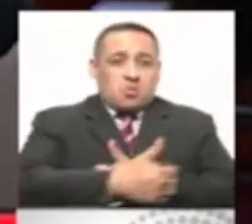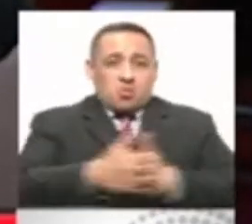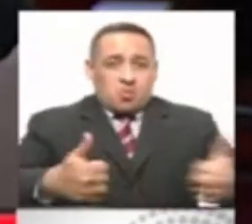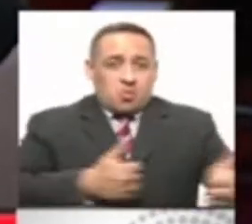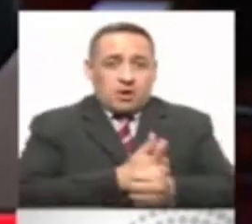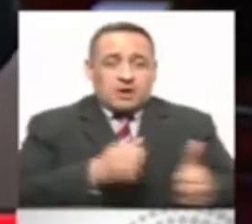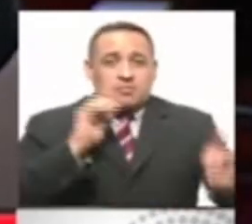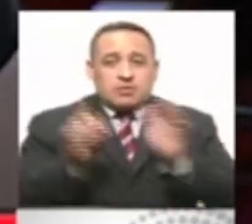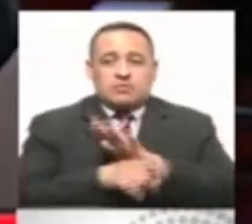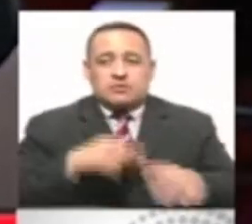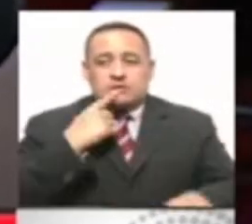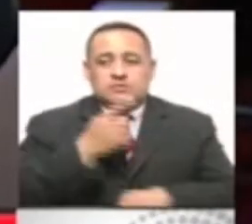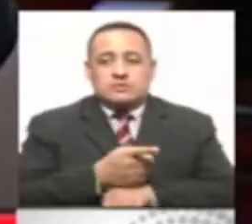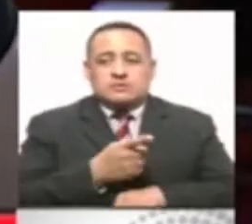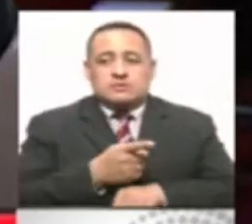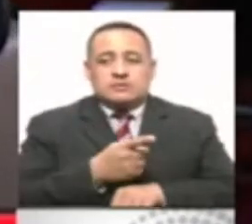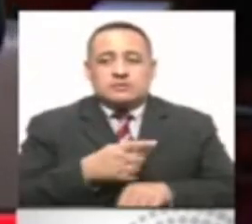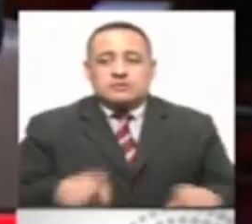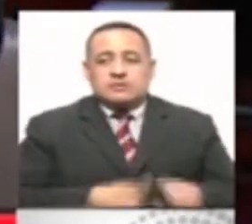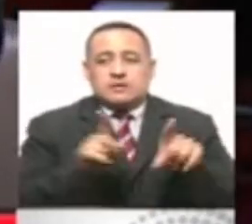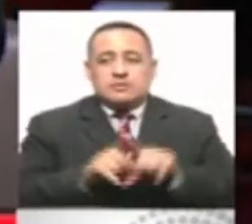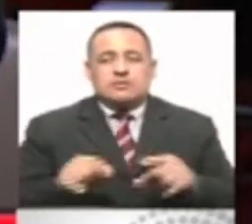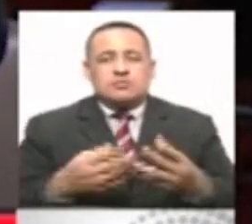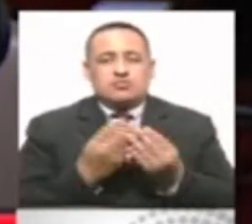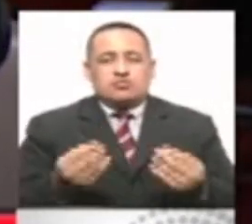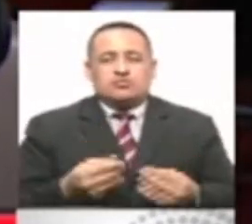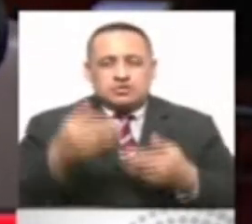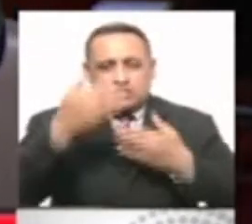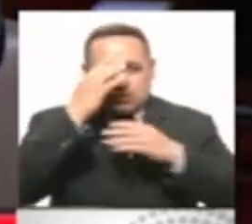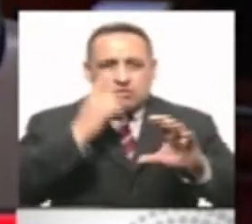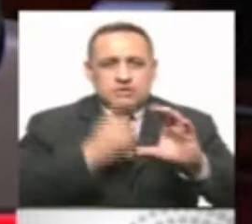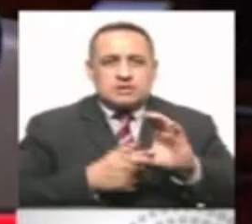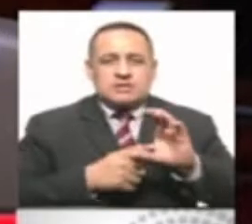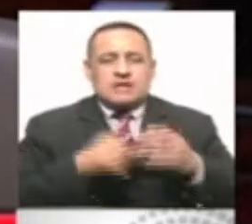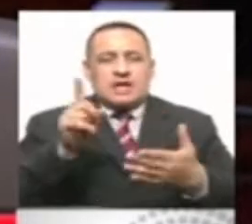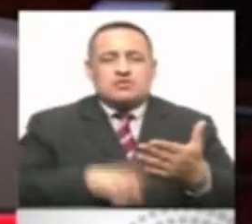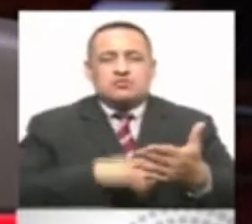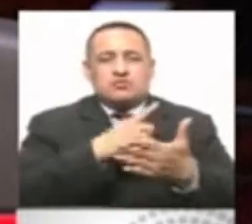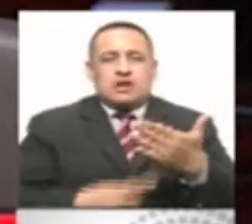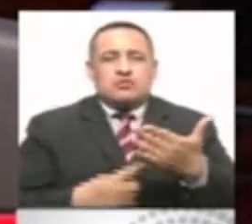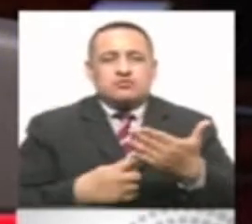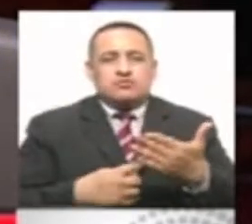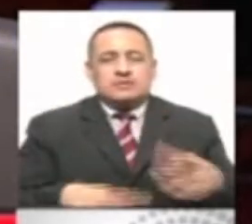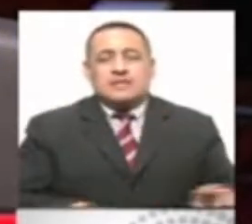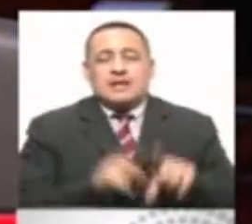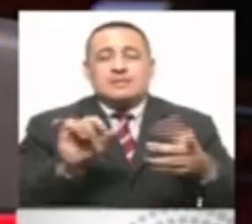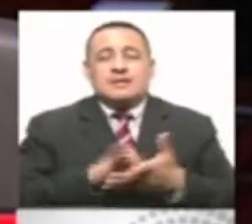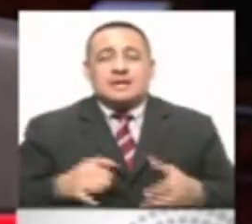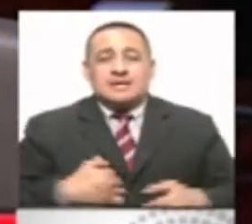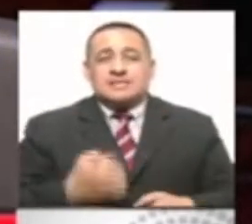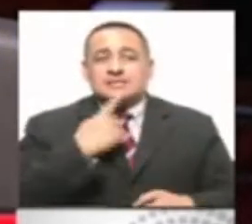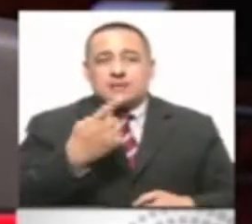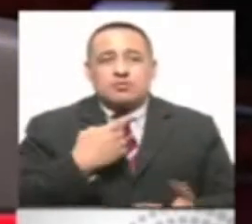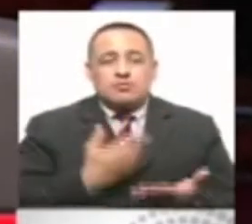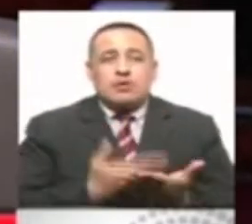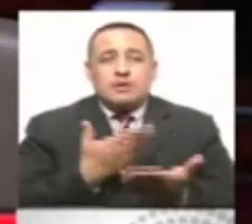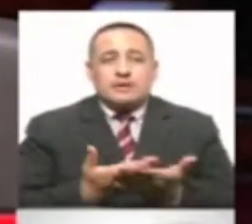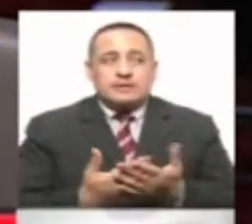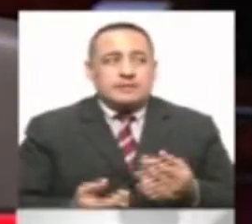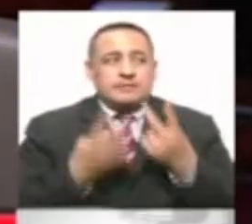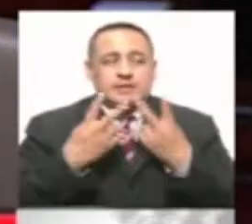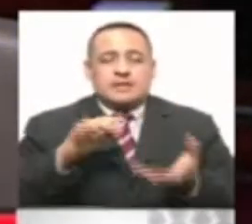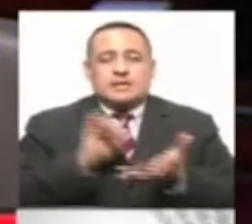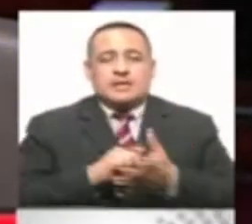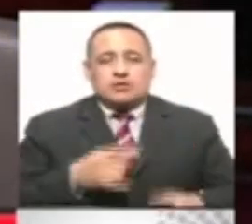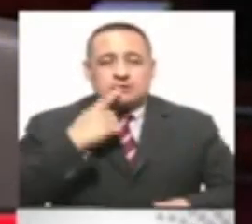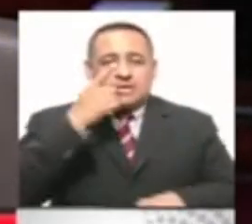de que se nos denuncien los terroristas infundados, entonces estaríamos propensos de que